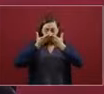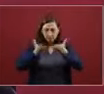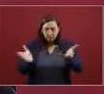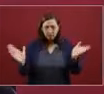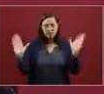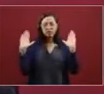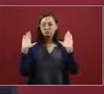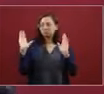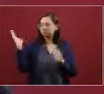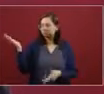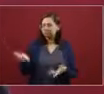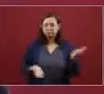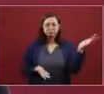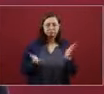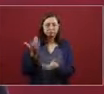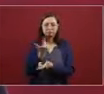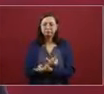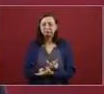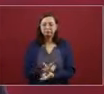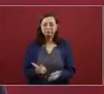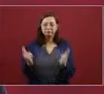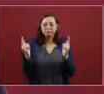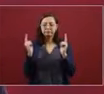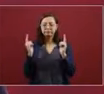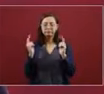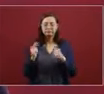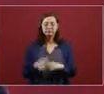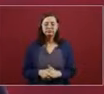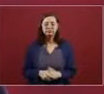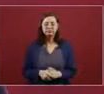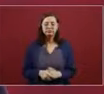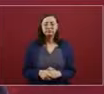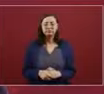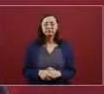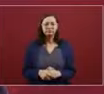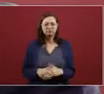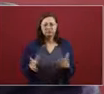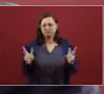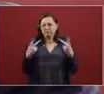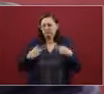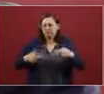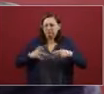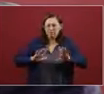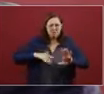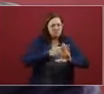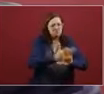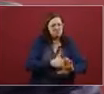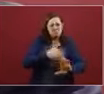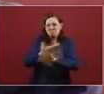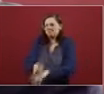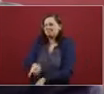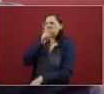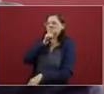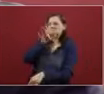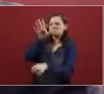que no se persiga a nadie, que no se censure a